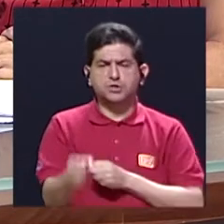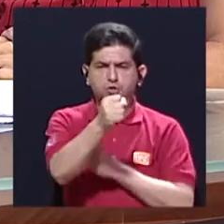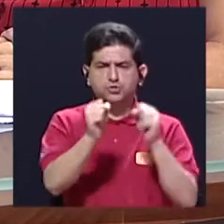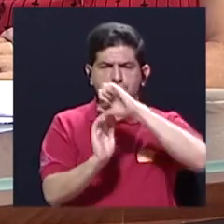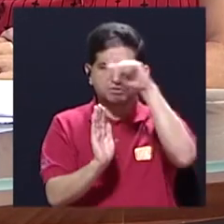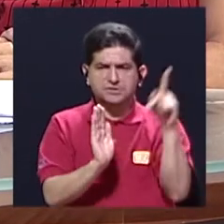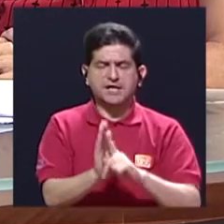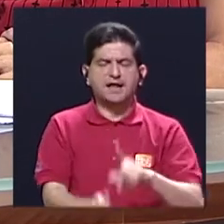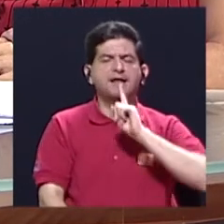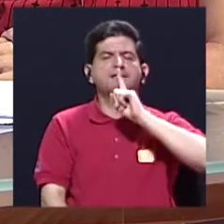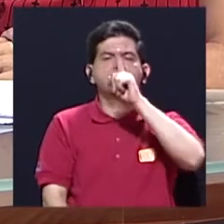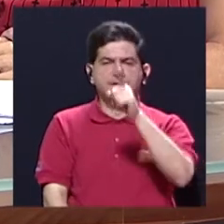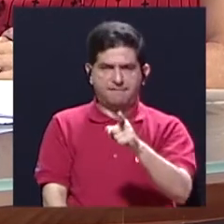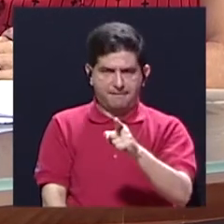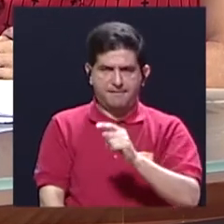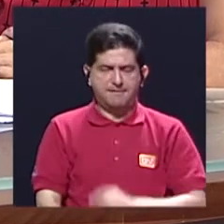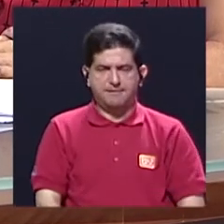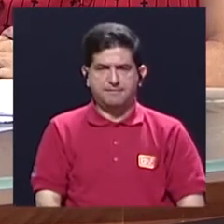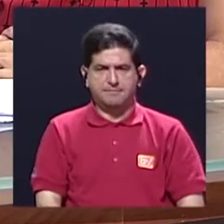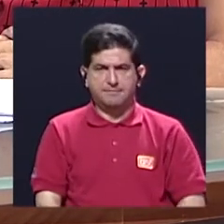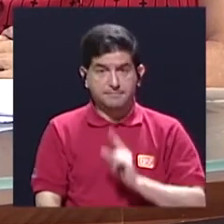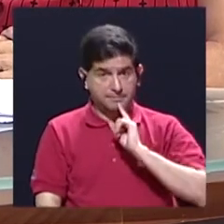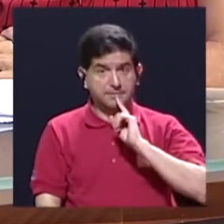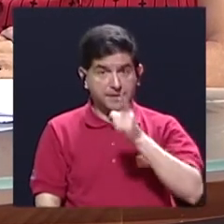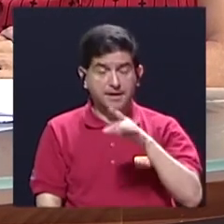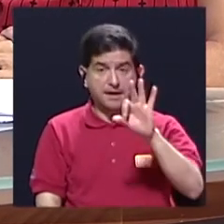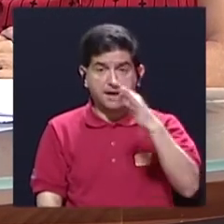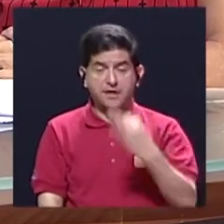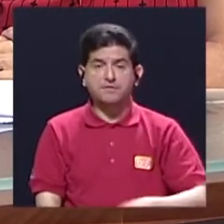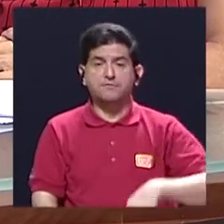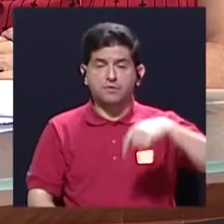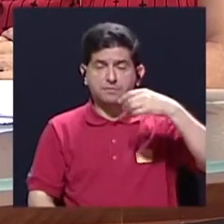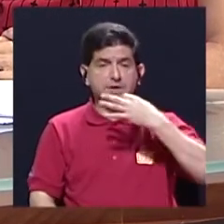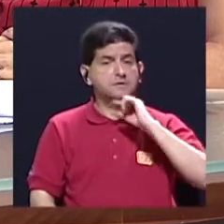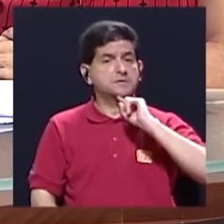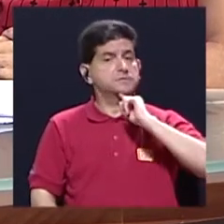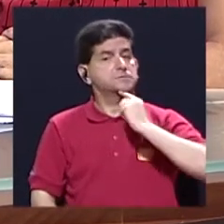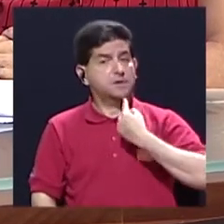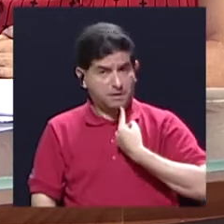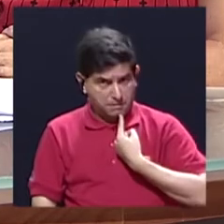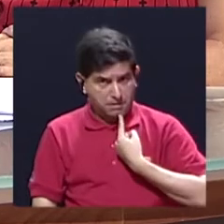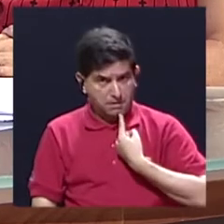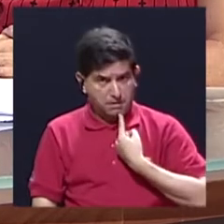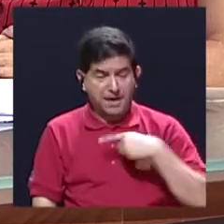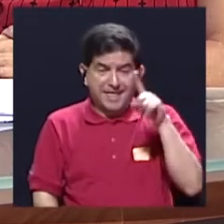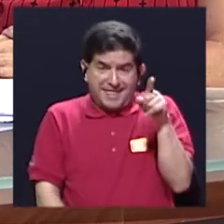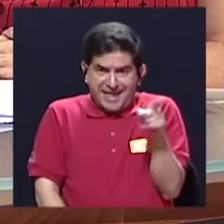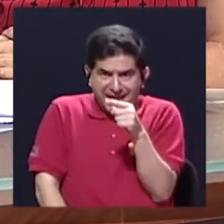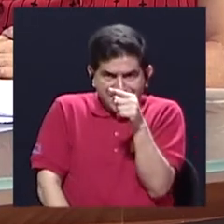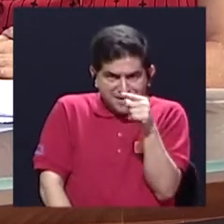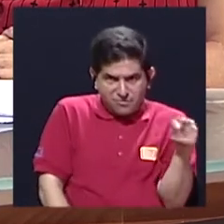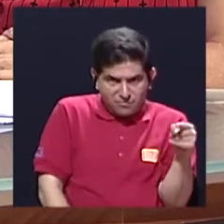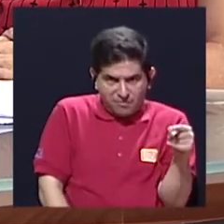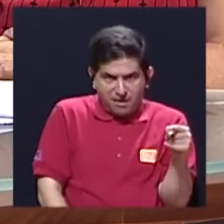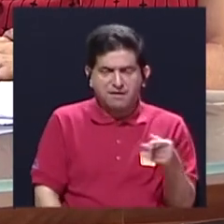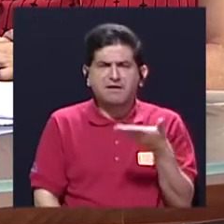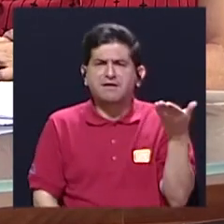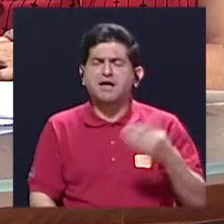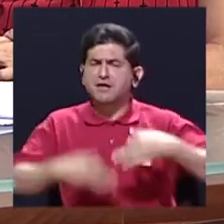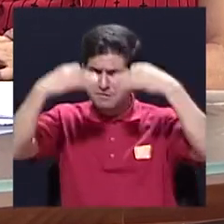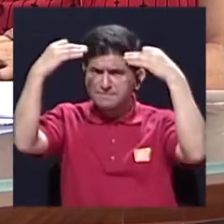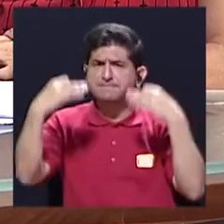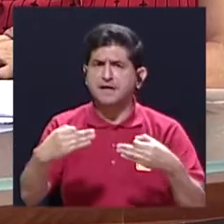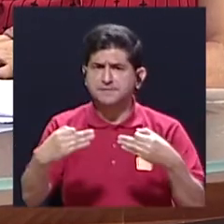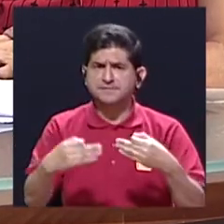constitucional se pronuncia, se pronuncia de una manera muy seria, ¿por qué? Porque anula una